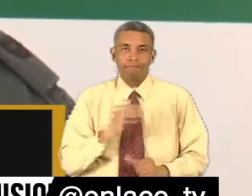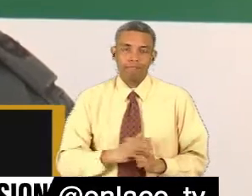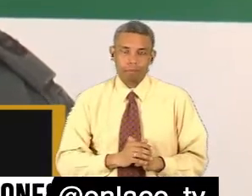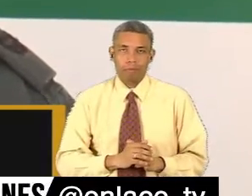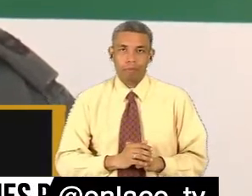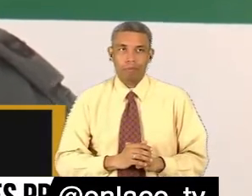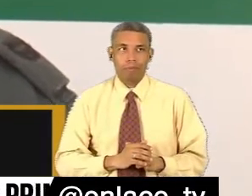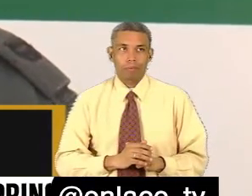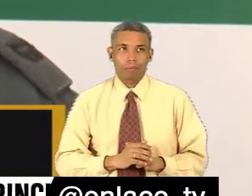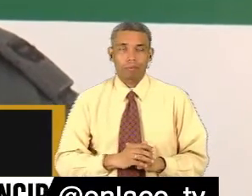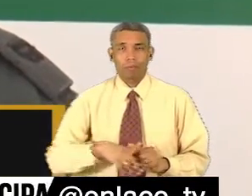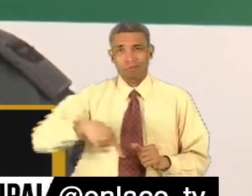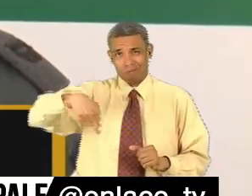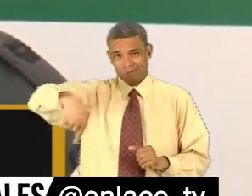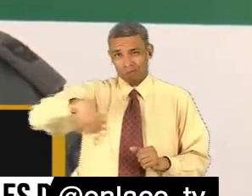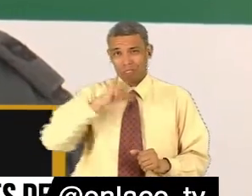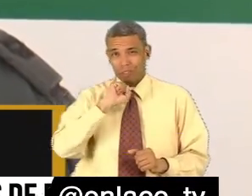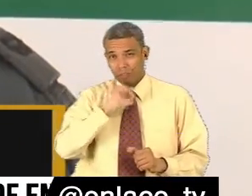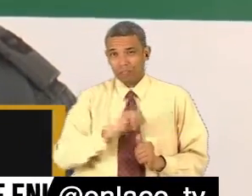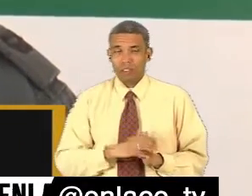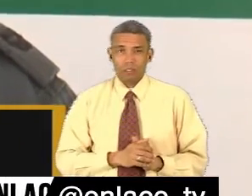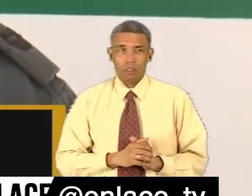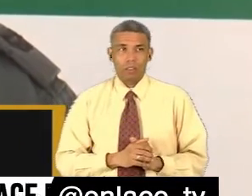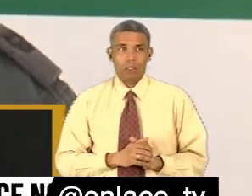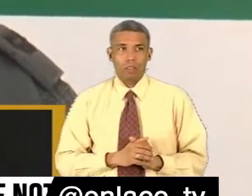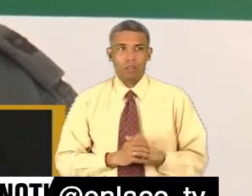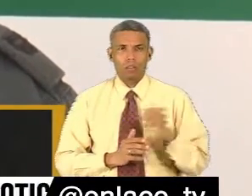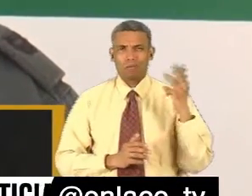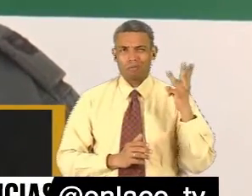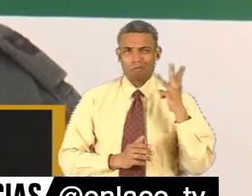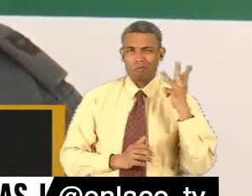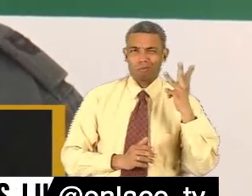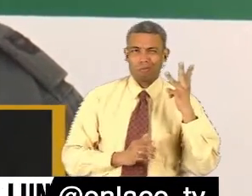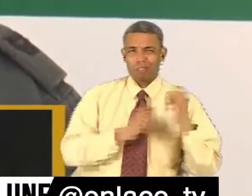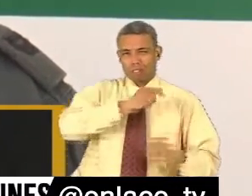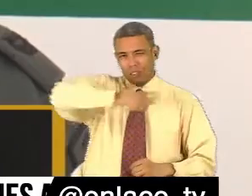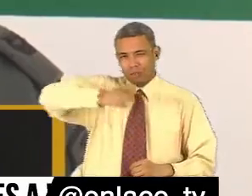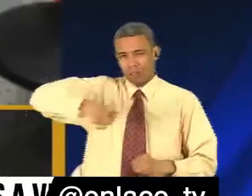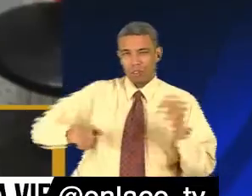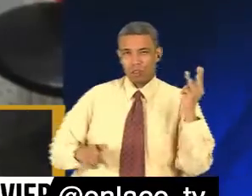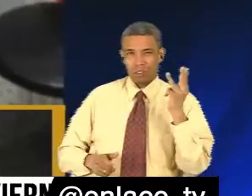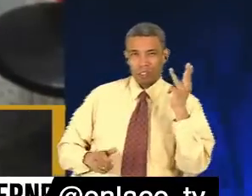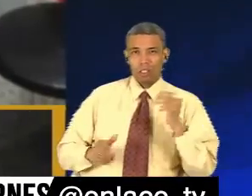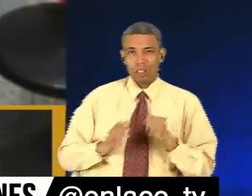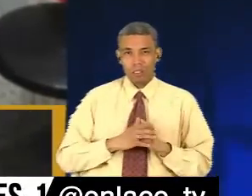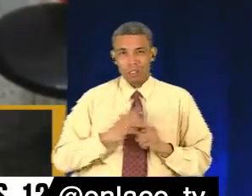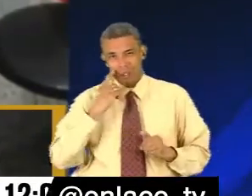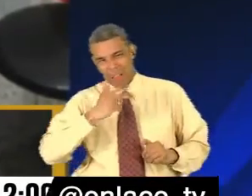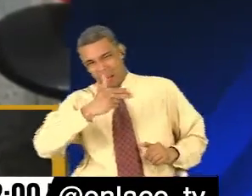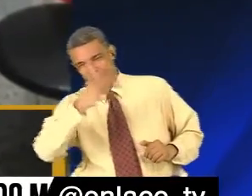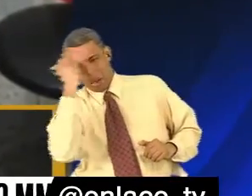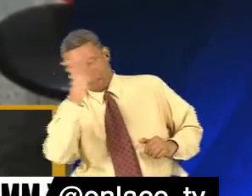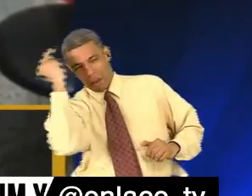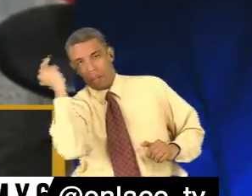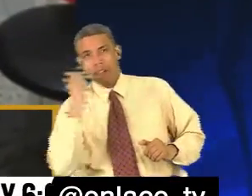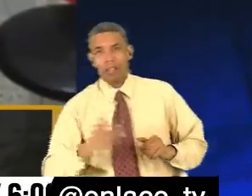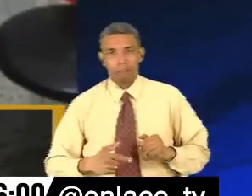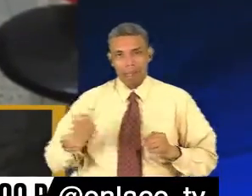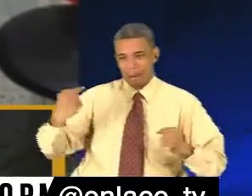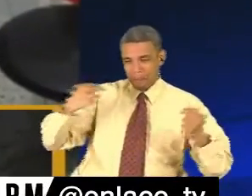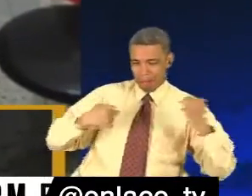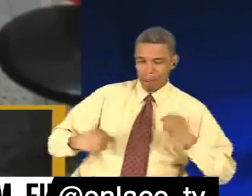de tres personas precisamente, heridas por arma de fuego. Se encuentran en el centro médico asistencial acá en la